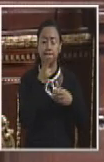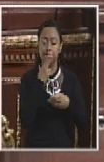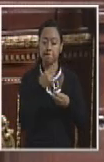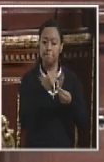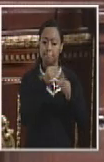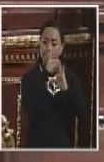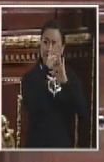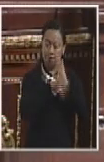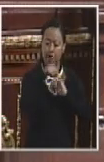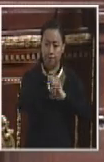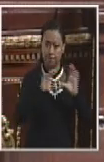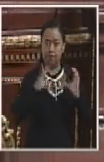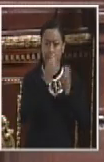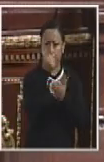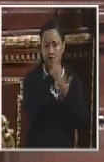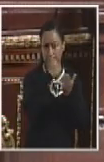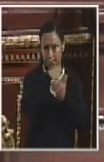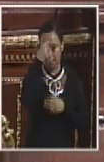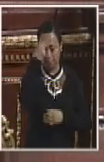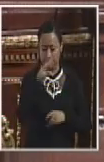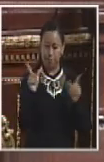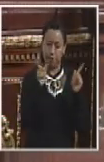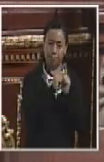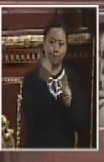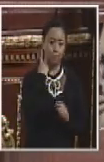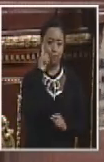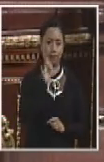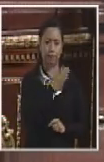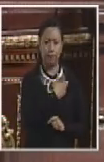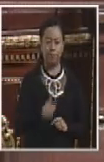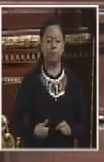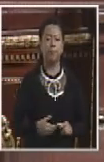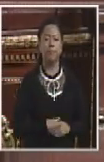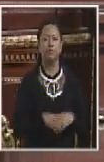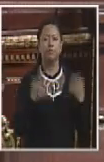Congreso de la Ciudad de México. Es cuanto, diputada presidenta.